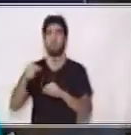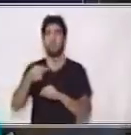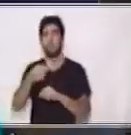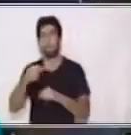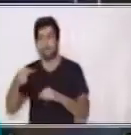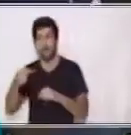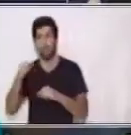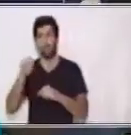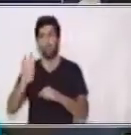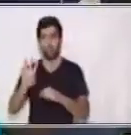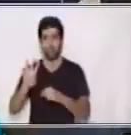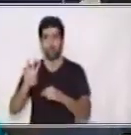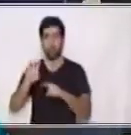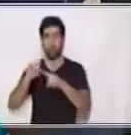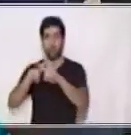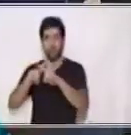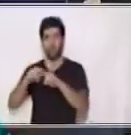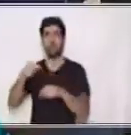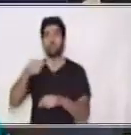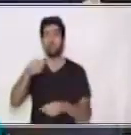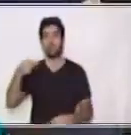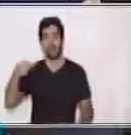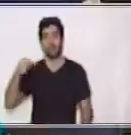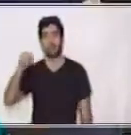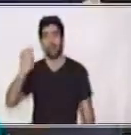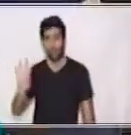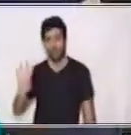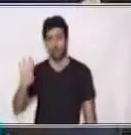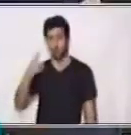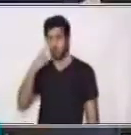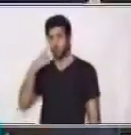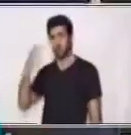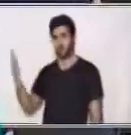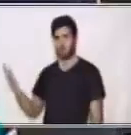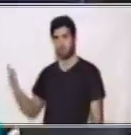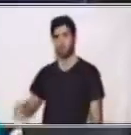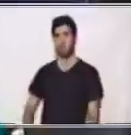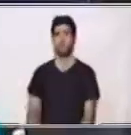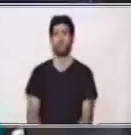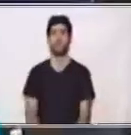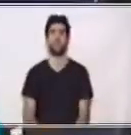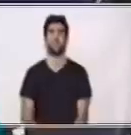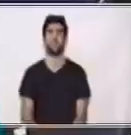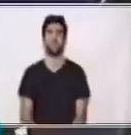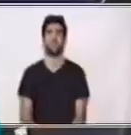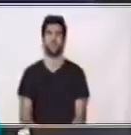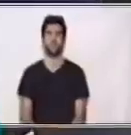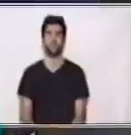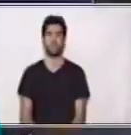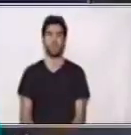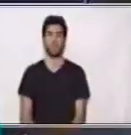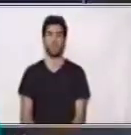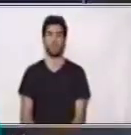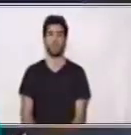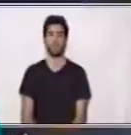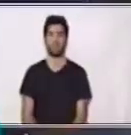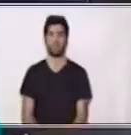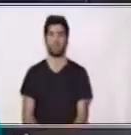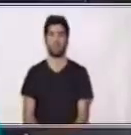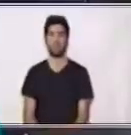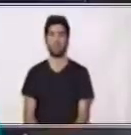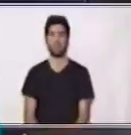positivo, me va a cambiar, se va a volver negativo, menos 4x. Este negativo con positivo cambia otra